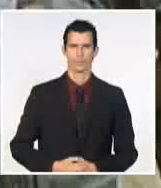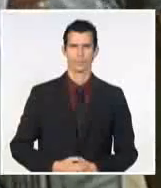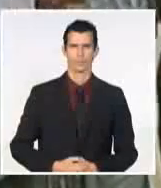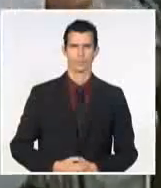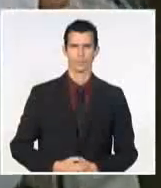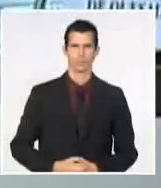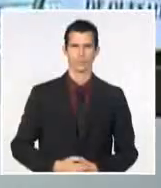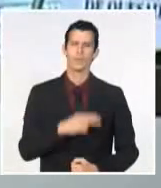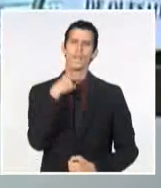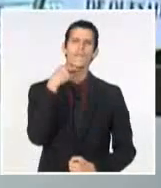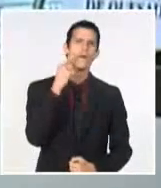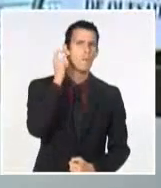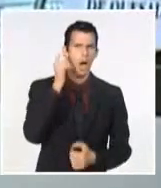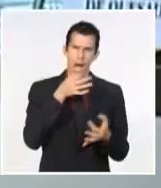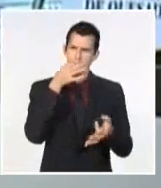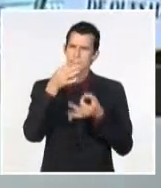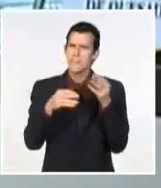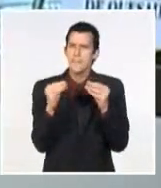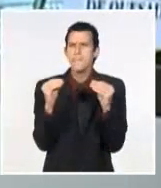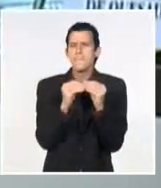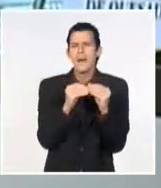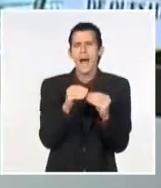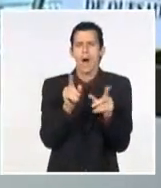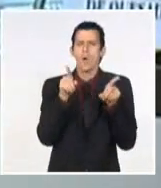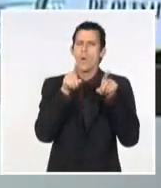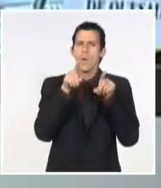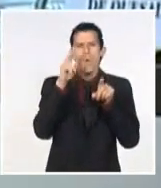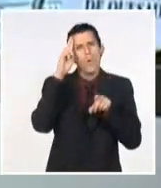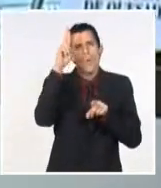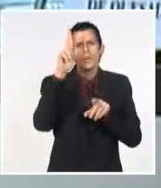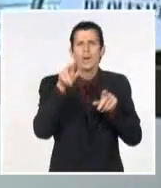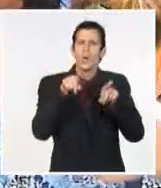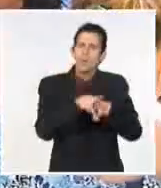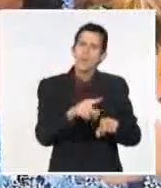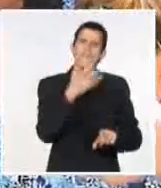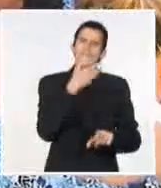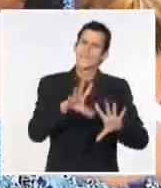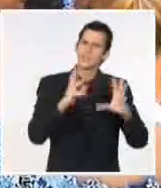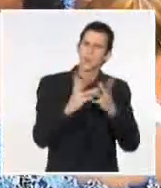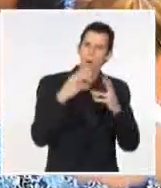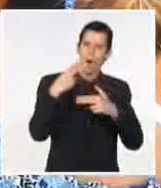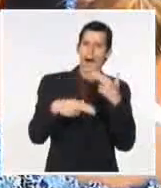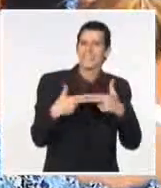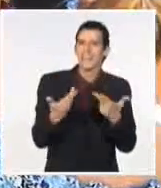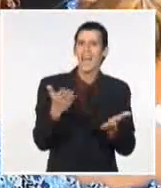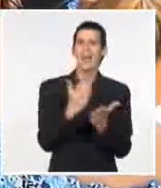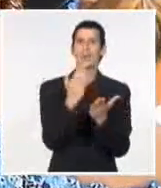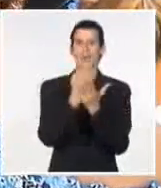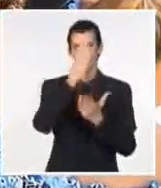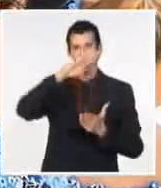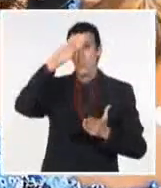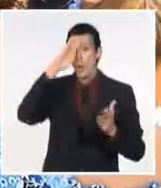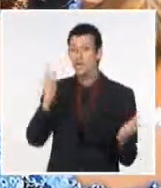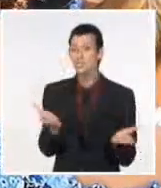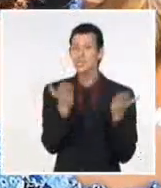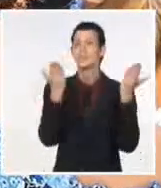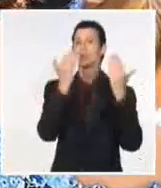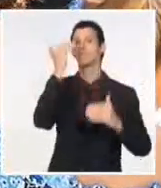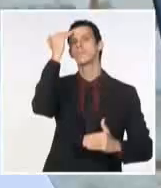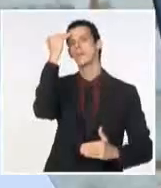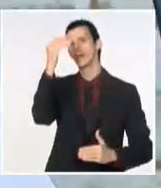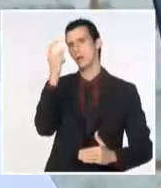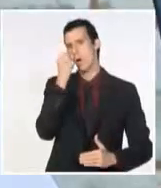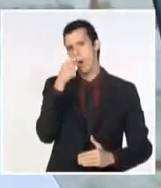Honrar a quien impulsó junto al comandante en jefe Fidel Castro Ruz la educación en Cuba es el mayor tributo que realizan